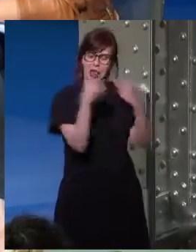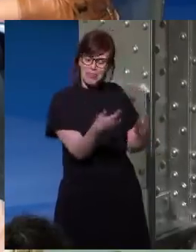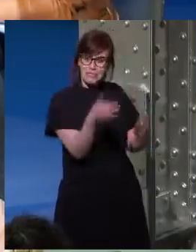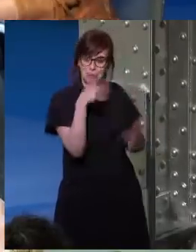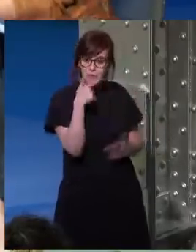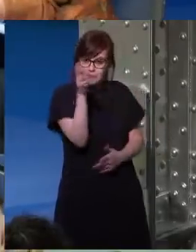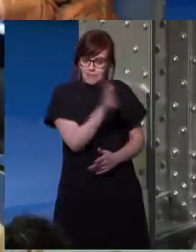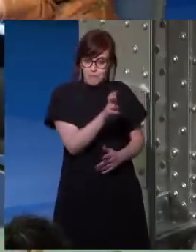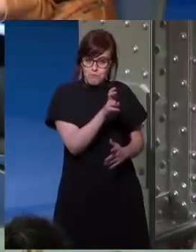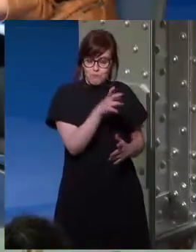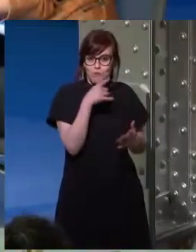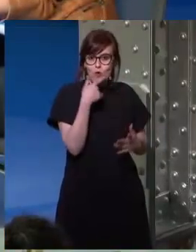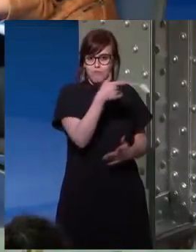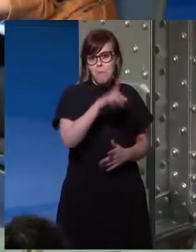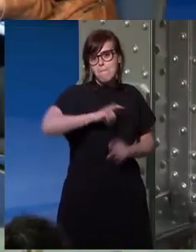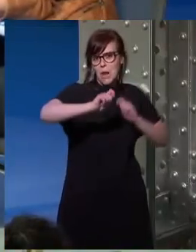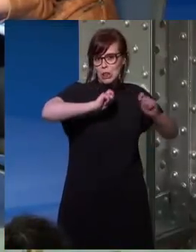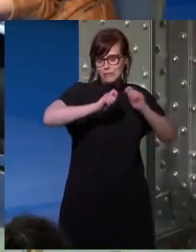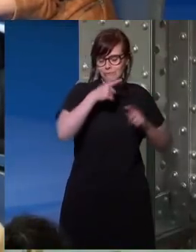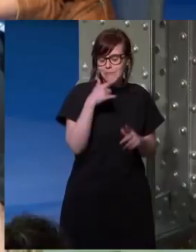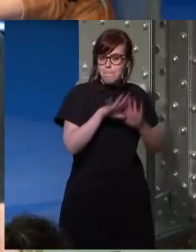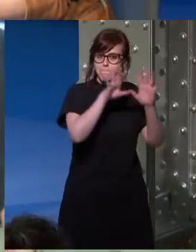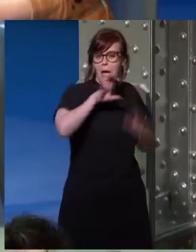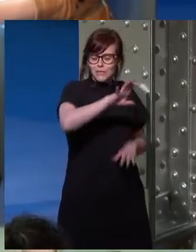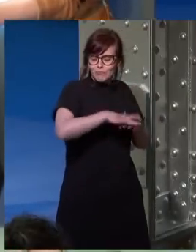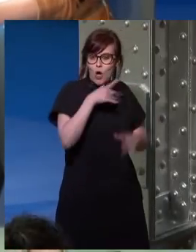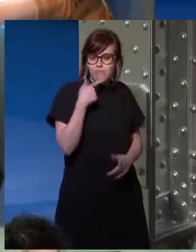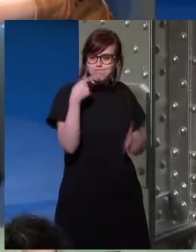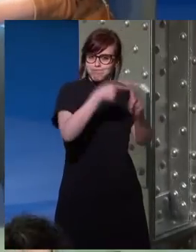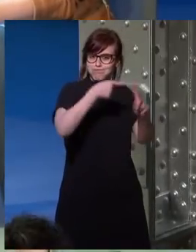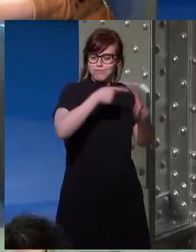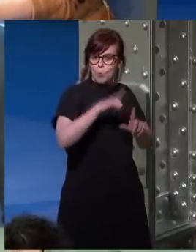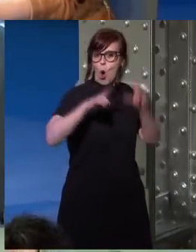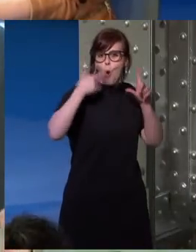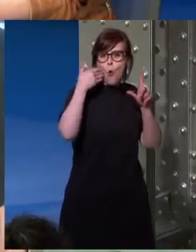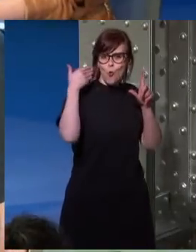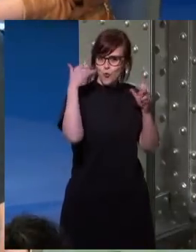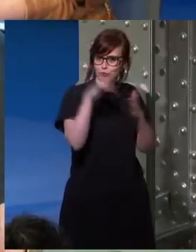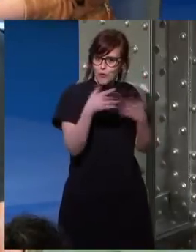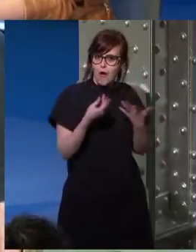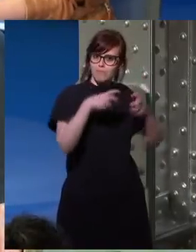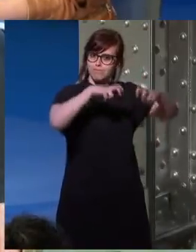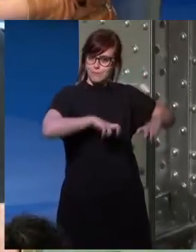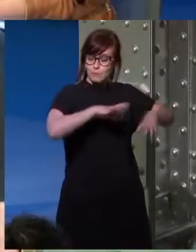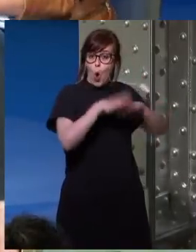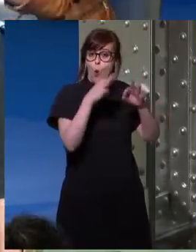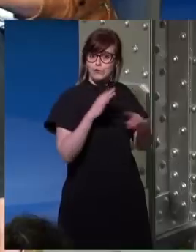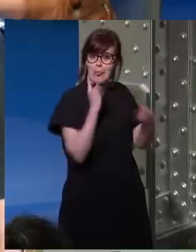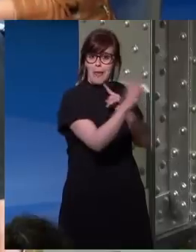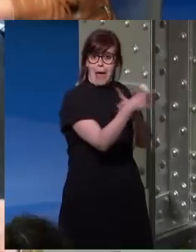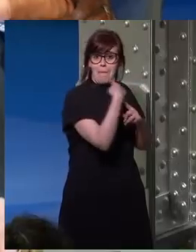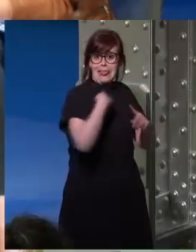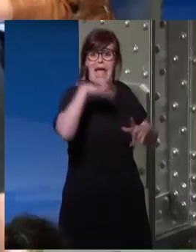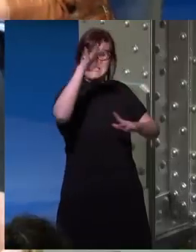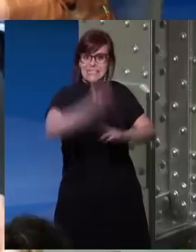estar aquí, porque sabes que eres una de las grandes periodistas de este país, una gran referente, y para mí es un orgullo tremendo, y lo sabes desde el día en que te llamé, que me dijiste